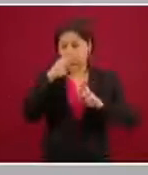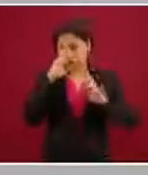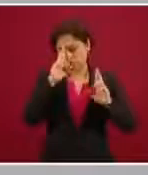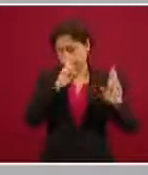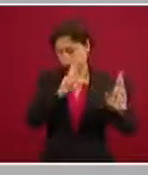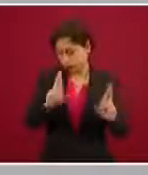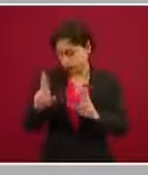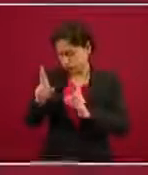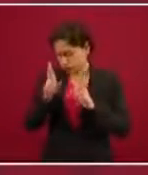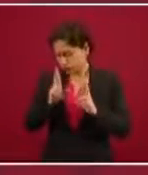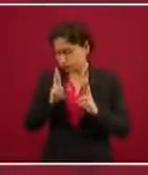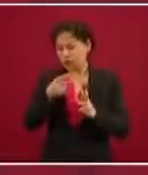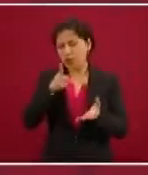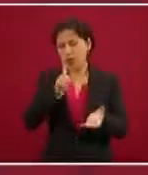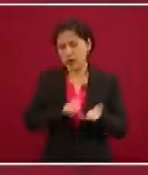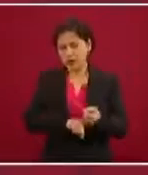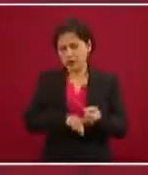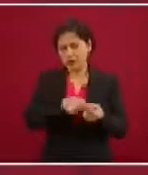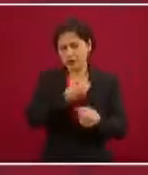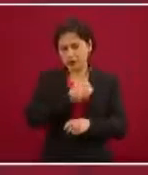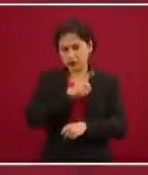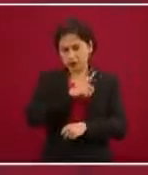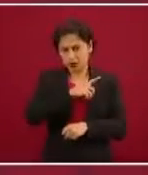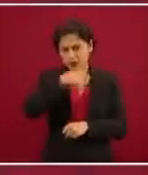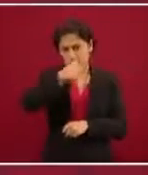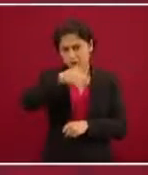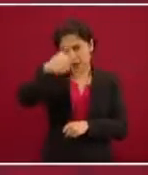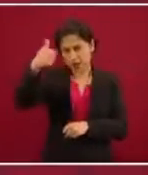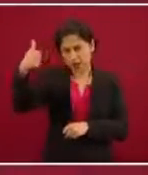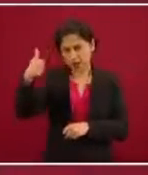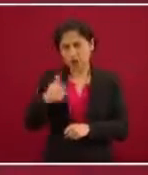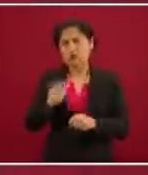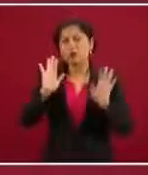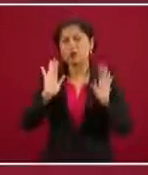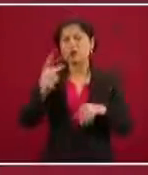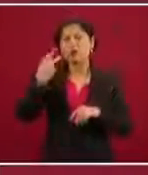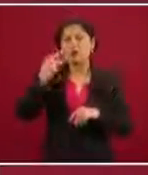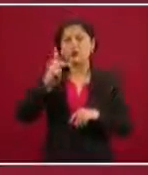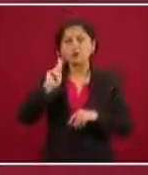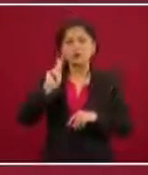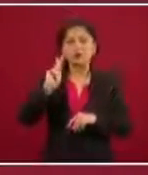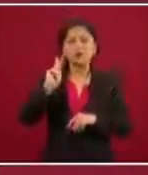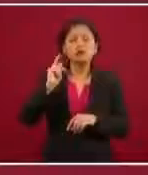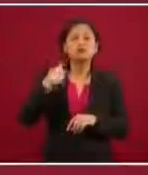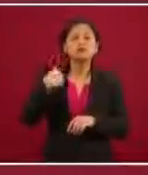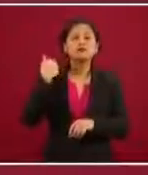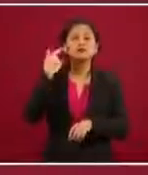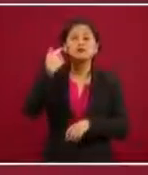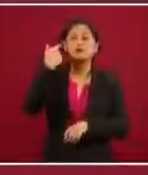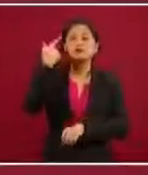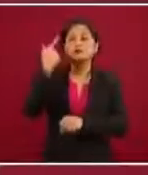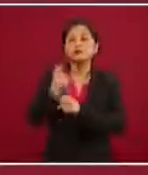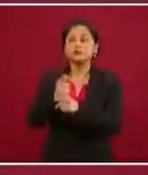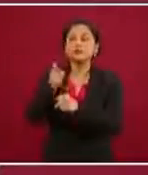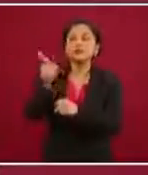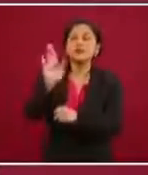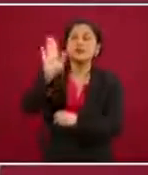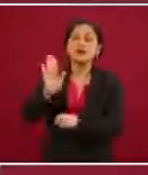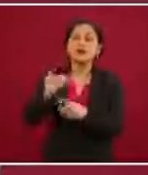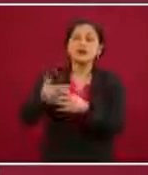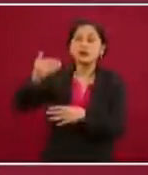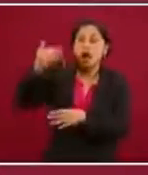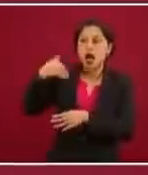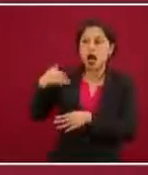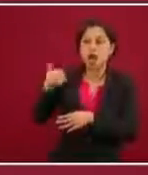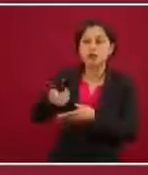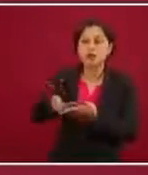he mencionado, podría hablar de una falta de la fase primera de prevención y que